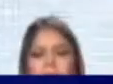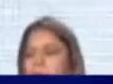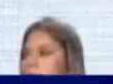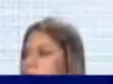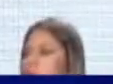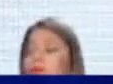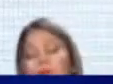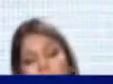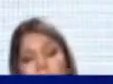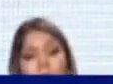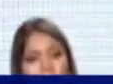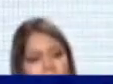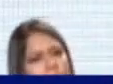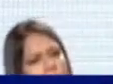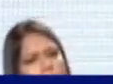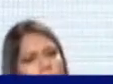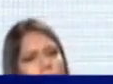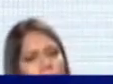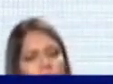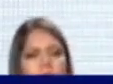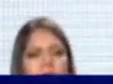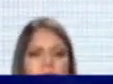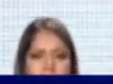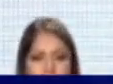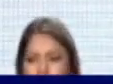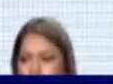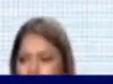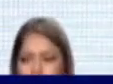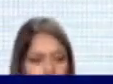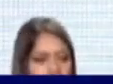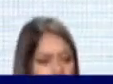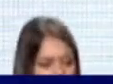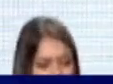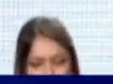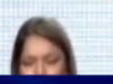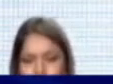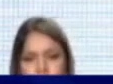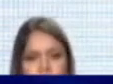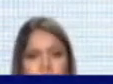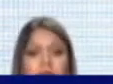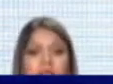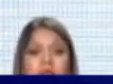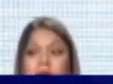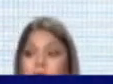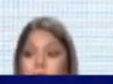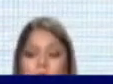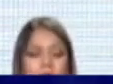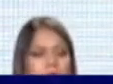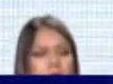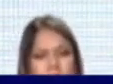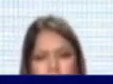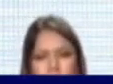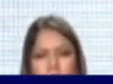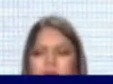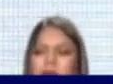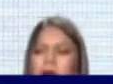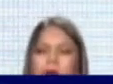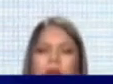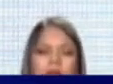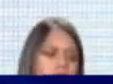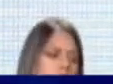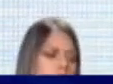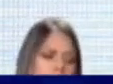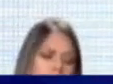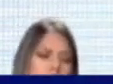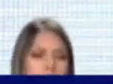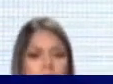Lo esencial es la clasificación de estos grupos. Estos grupos no son organizaciones urbanas, como ellos dicen, sino